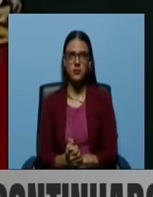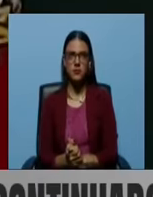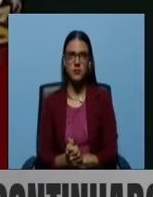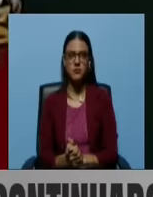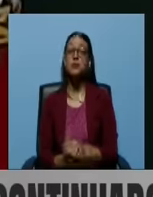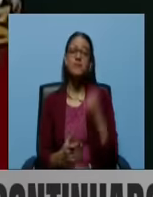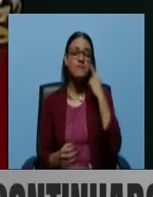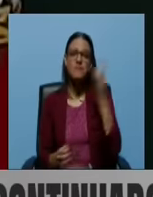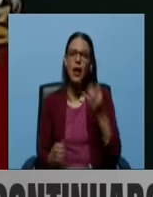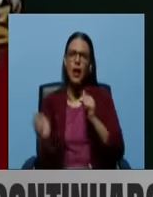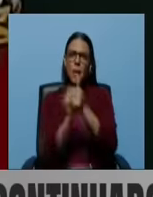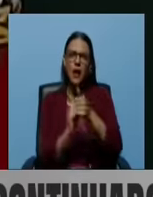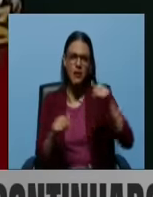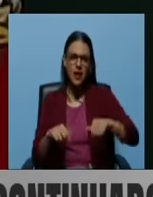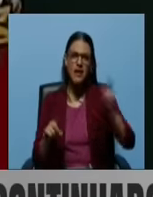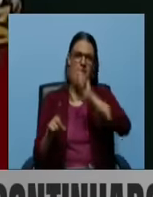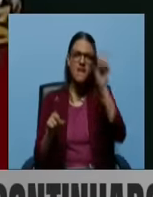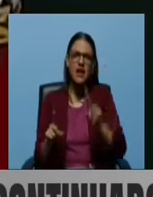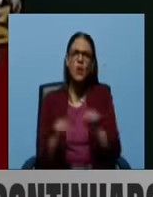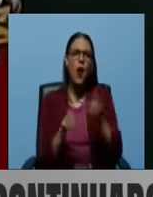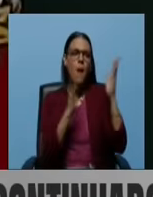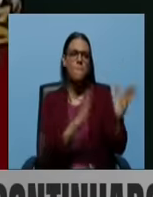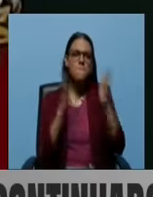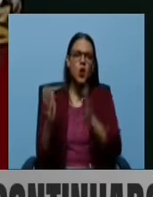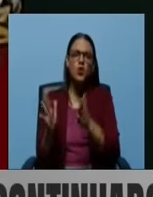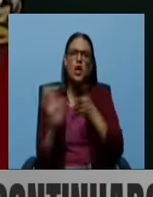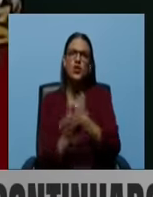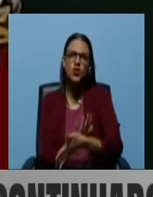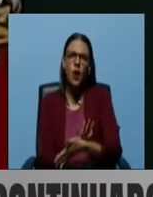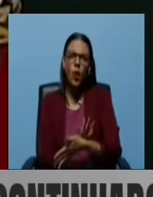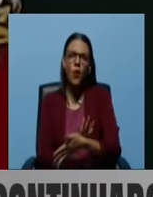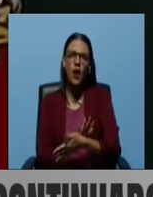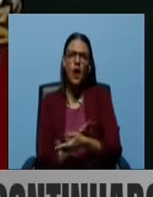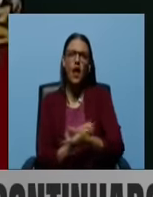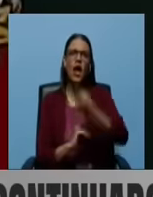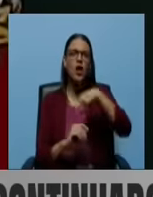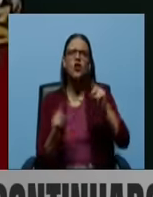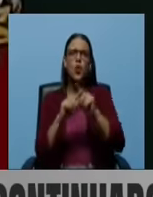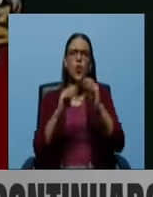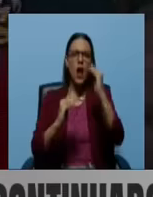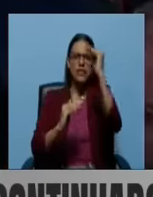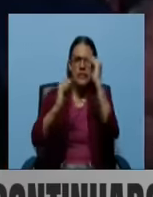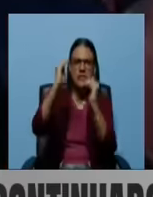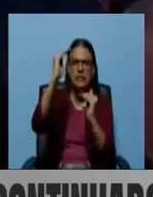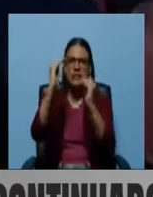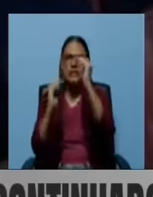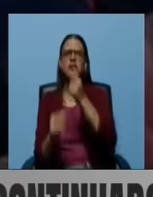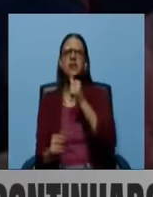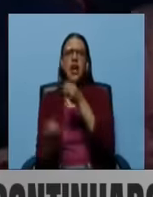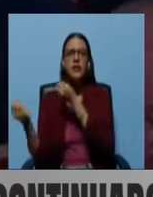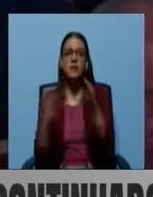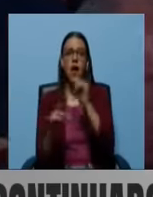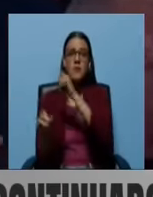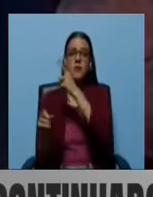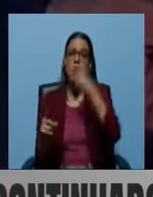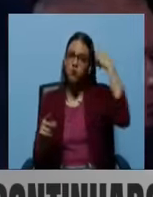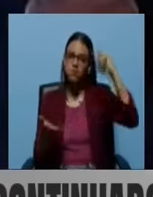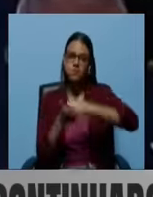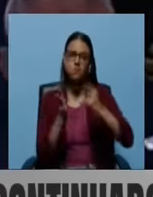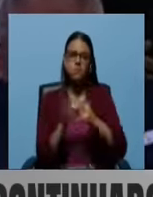Lo que ha venido ocurriendo en Venezuela ha sido un proceso de desestabilización programada.